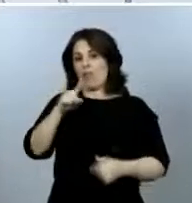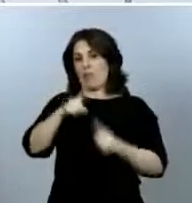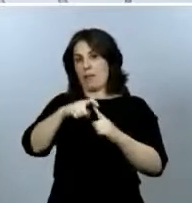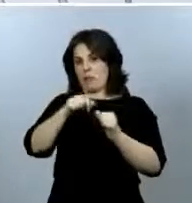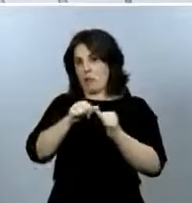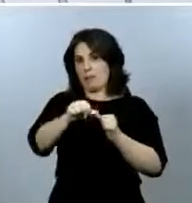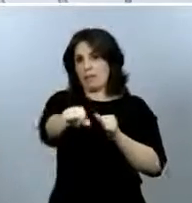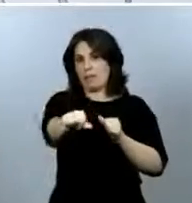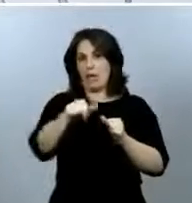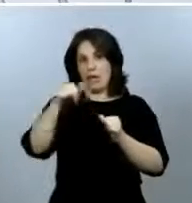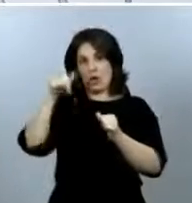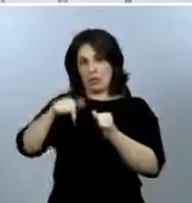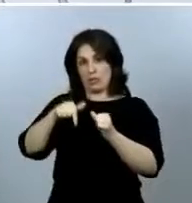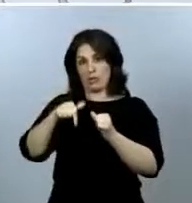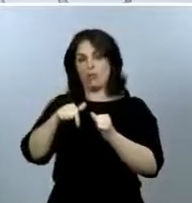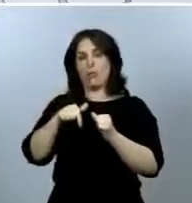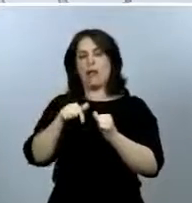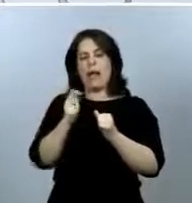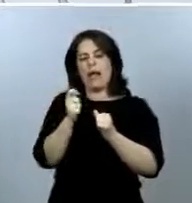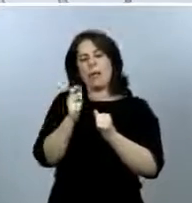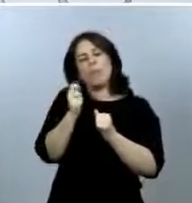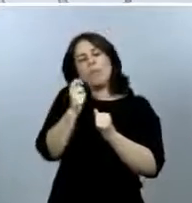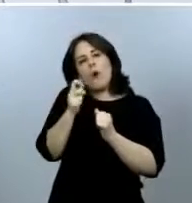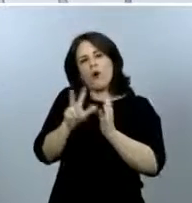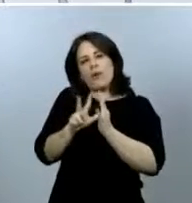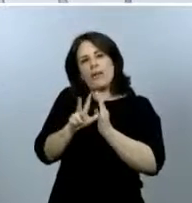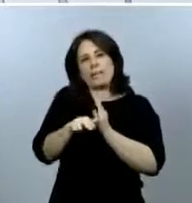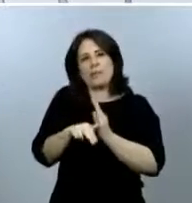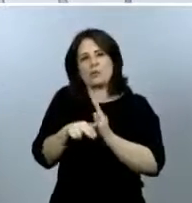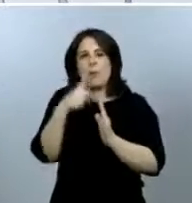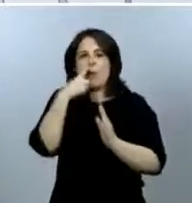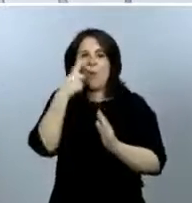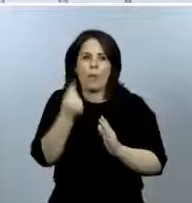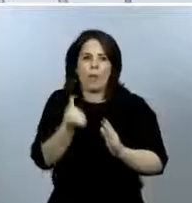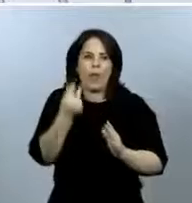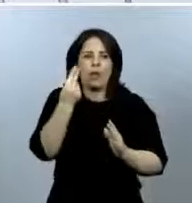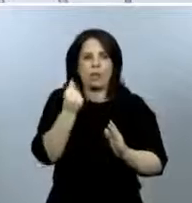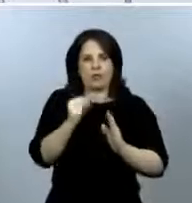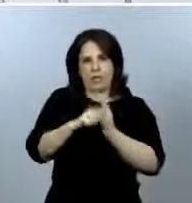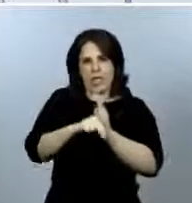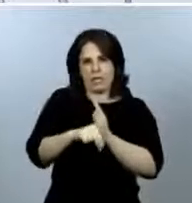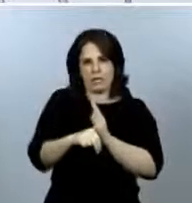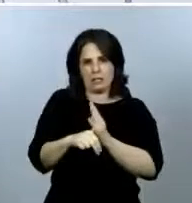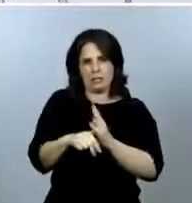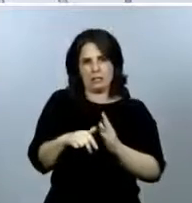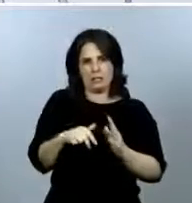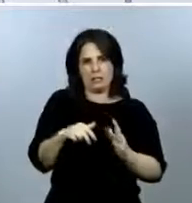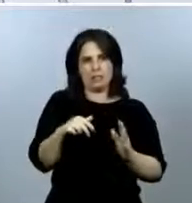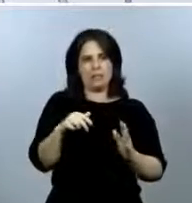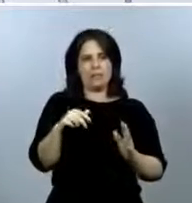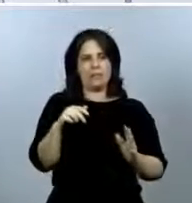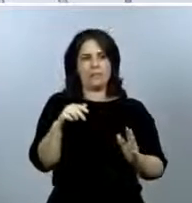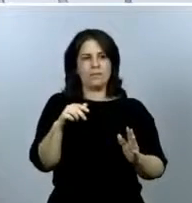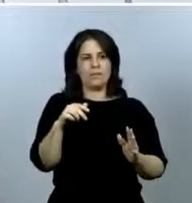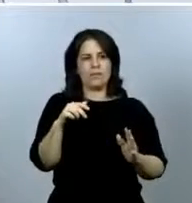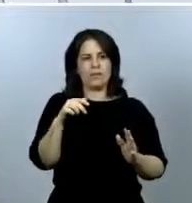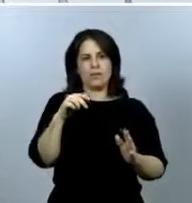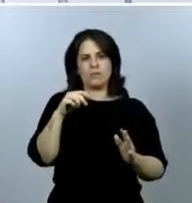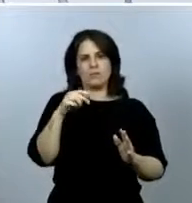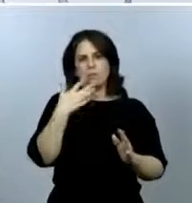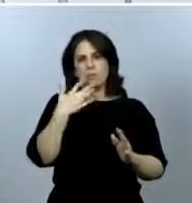mínimo 24 ó 48 horas poco más en un tercer un tercer día quizás con algunos de